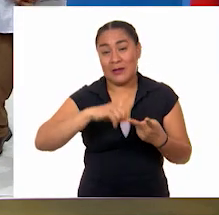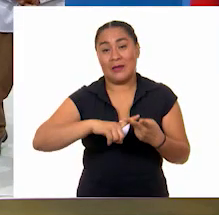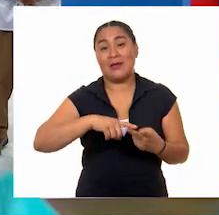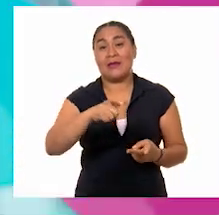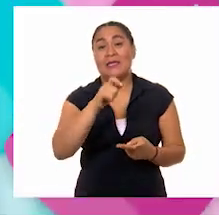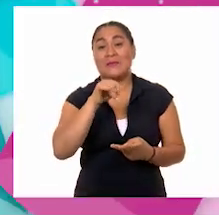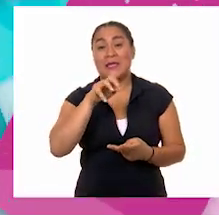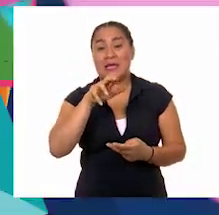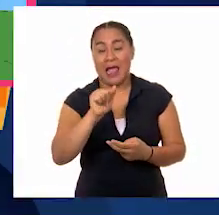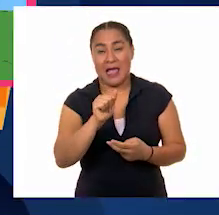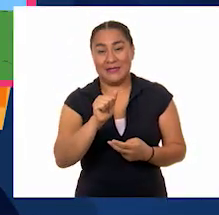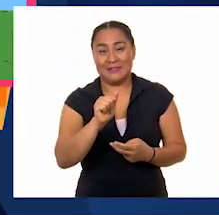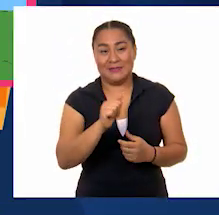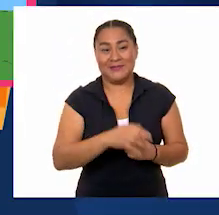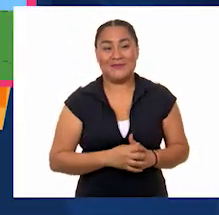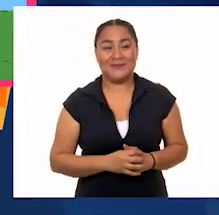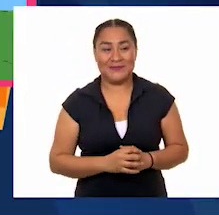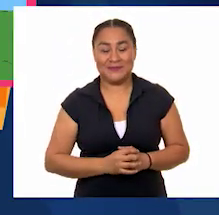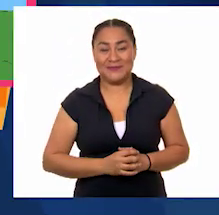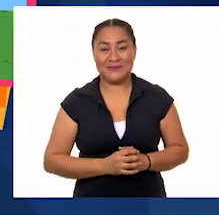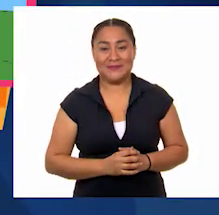Jimenita.